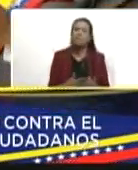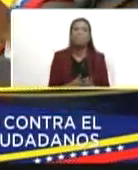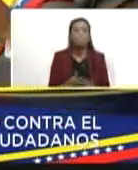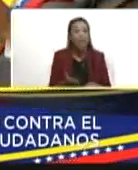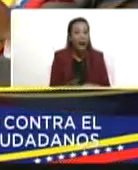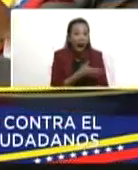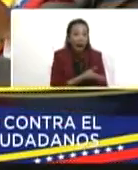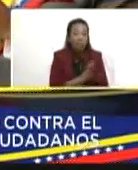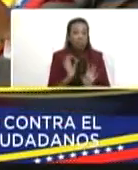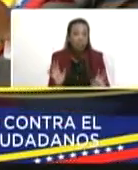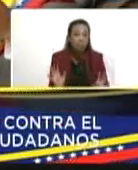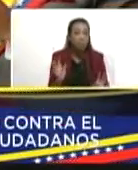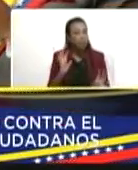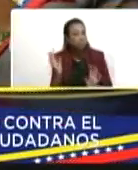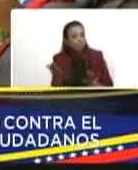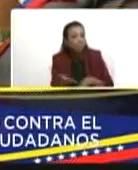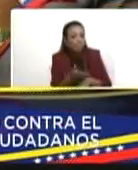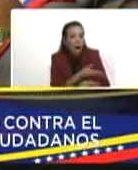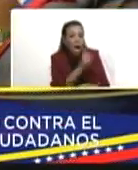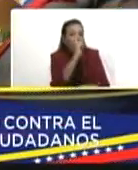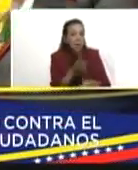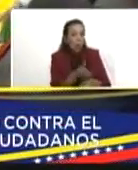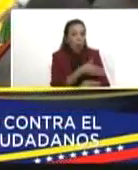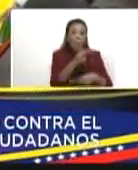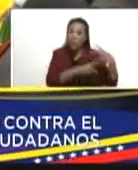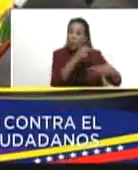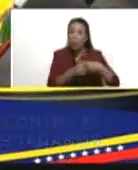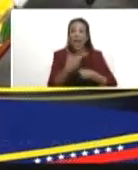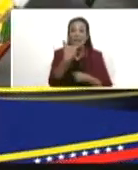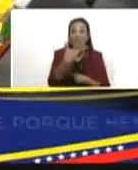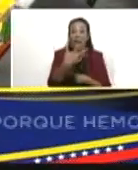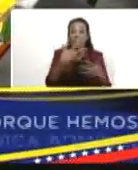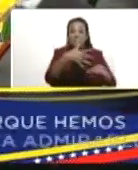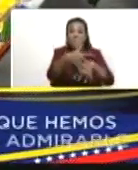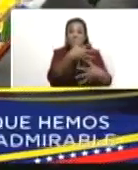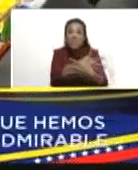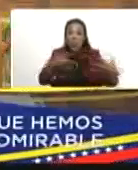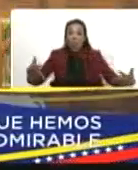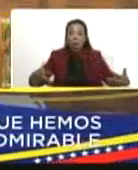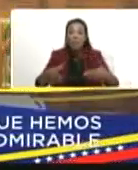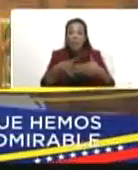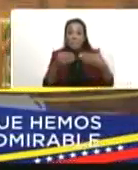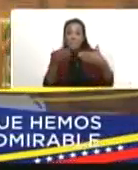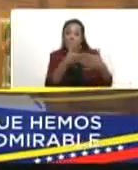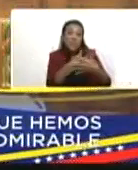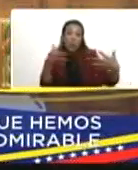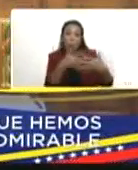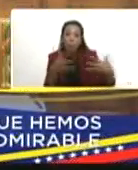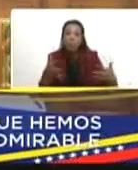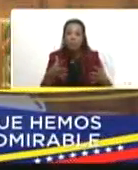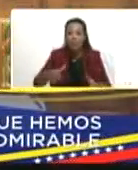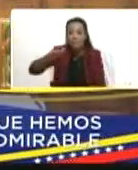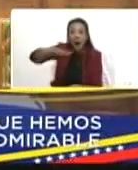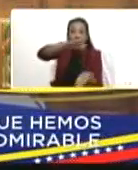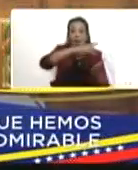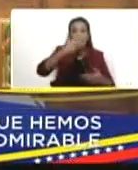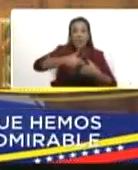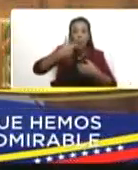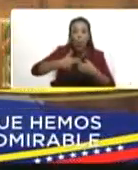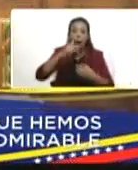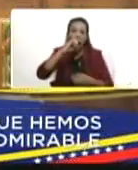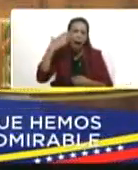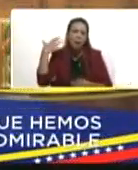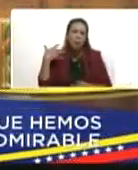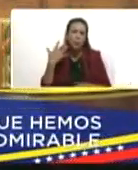antes llegamos inclusive a producir 3 millones de barriles en aquella década que nos